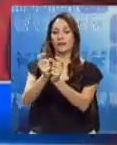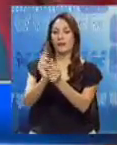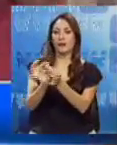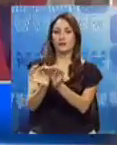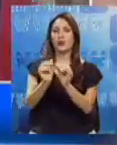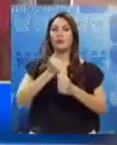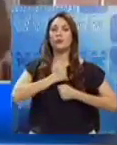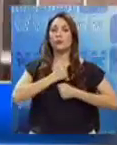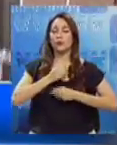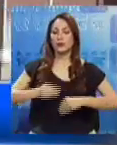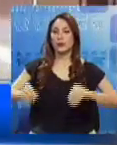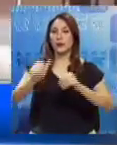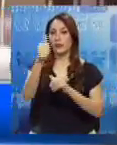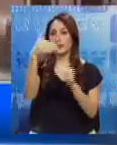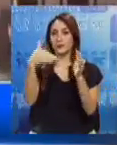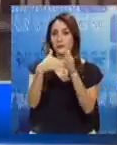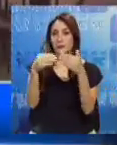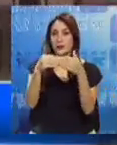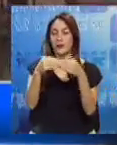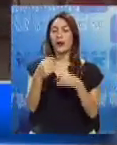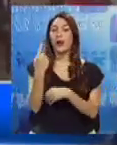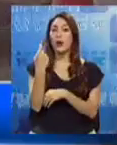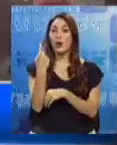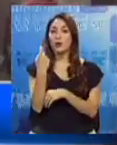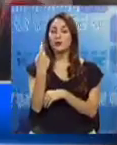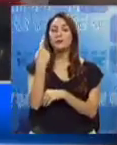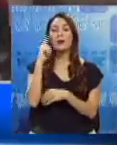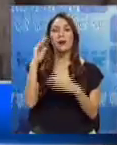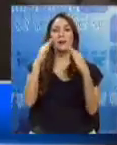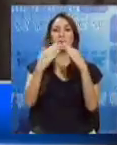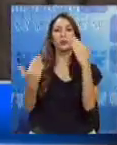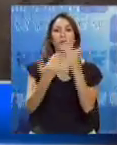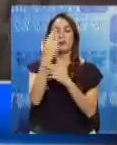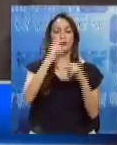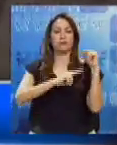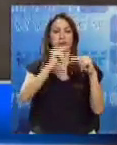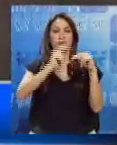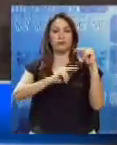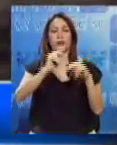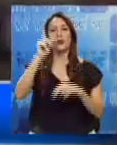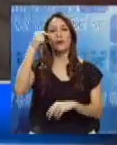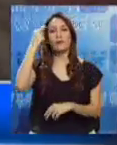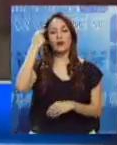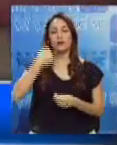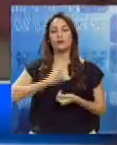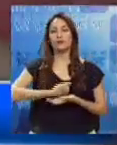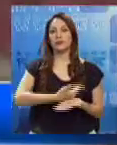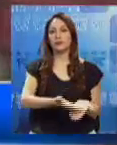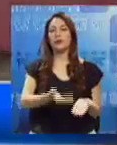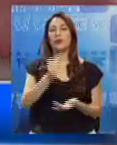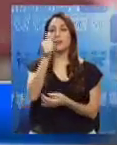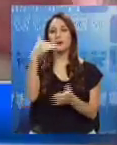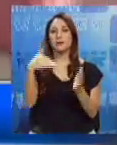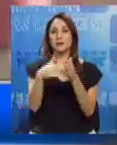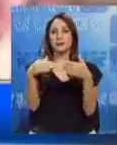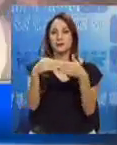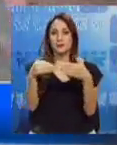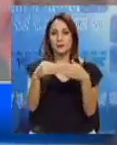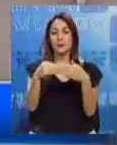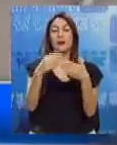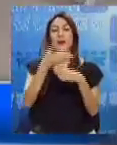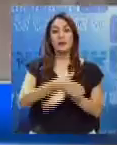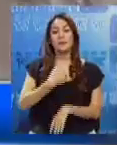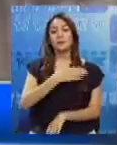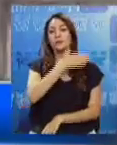terreno propio por $10,000 y 11 para vivienda nueva en terrenos urbanizados por el Estado por $10,000. Posteriormente viajó al